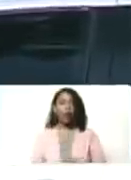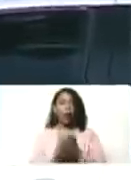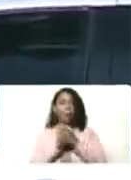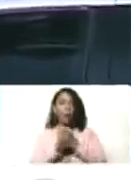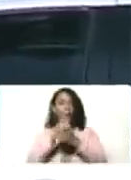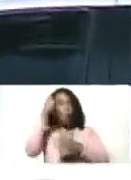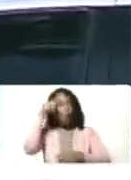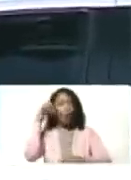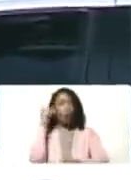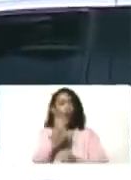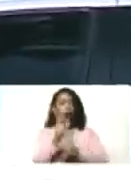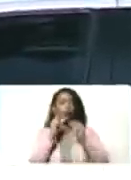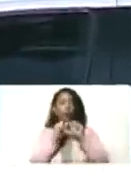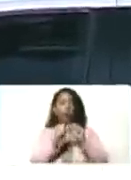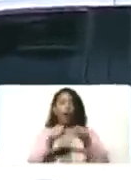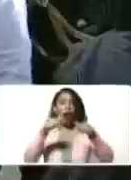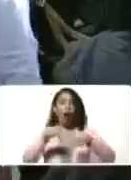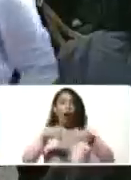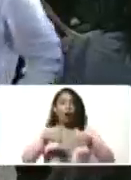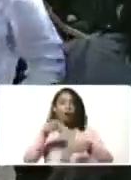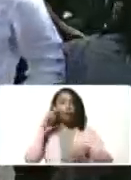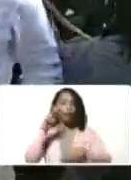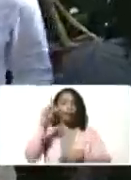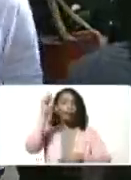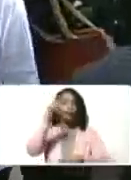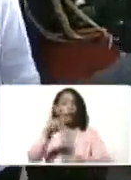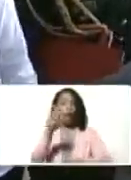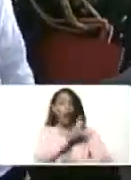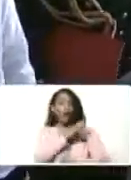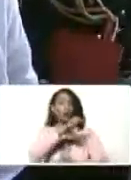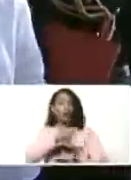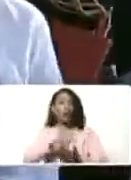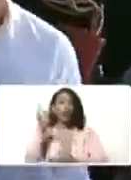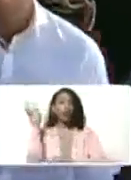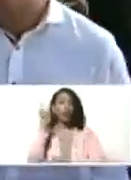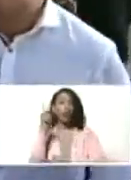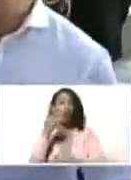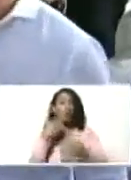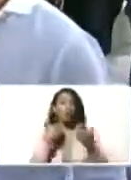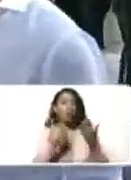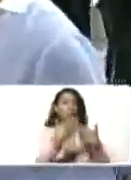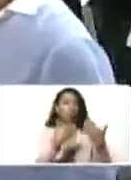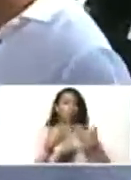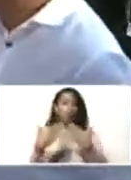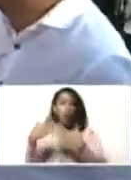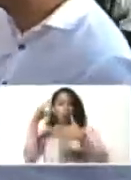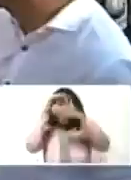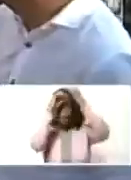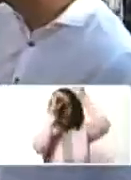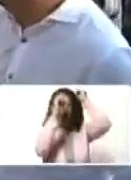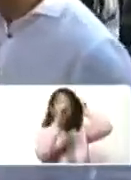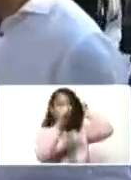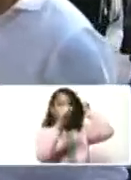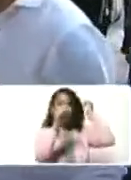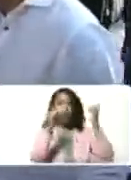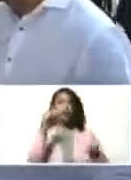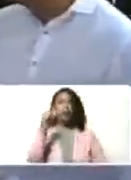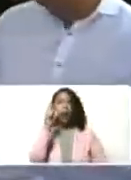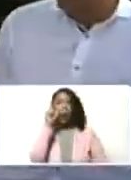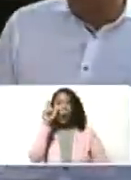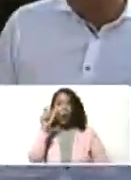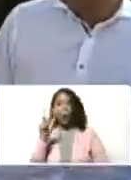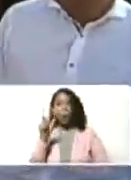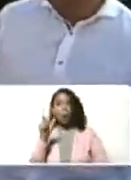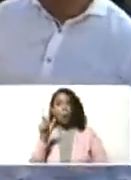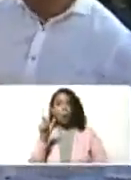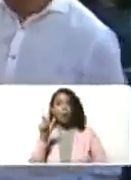pueblos debe mantenerse. Acá se ve también precisamente el jefe de Estado venezolano conversando con los embajadores, el embajador Armando